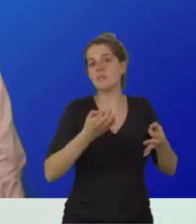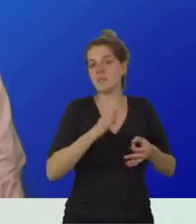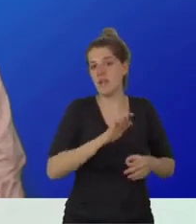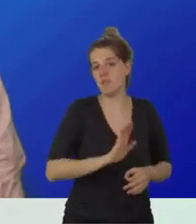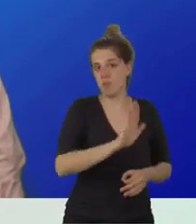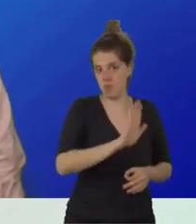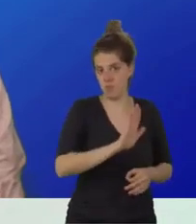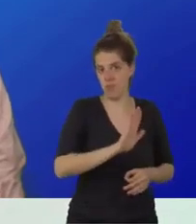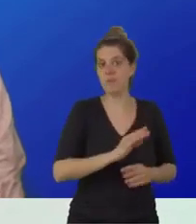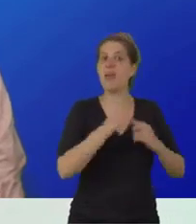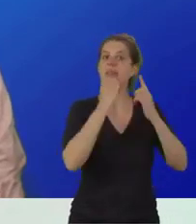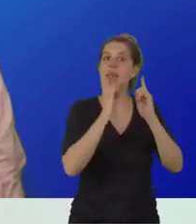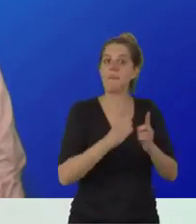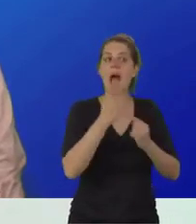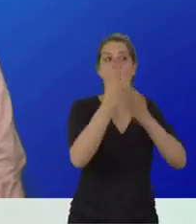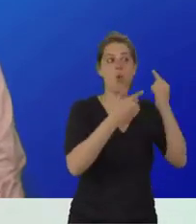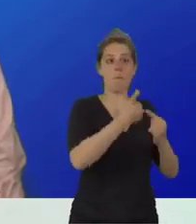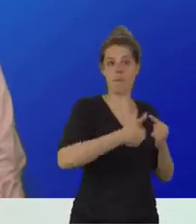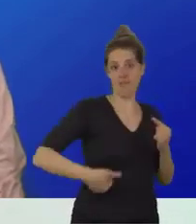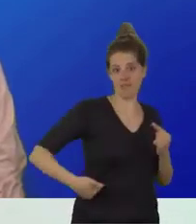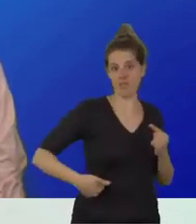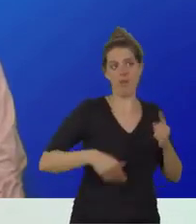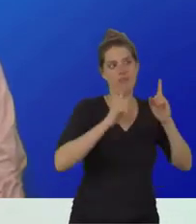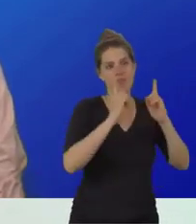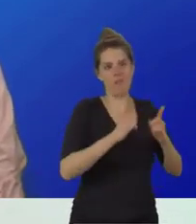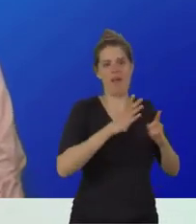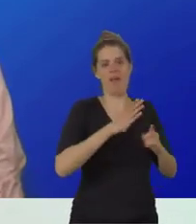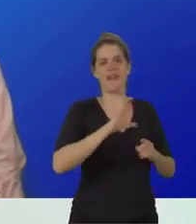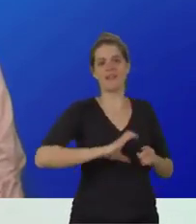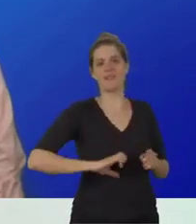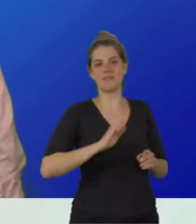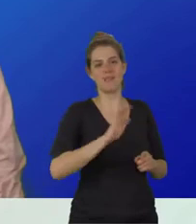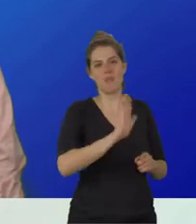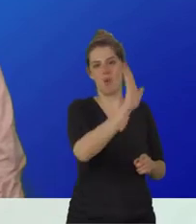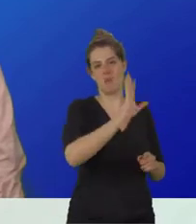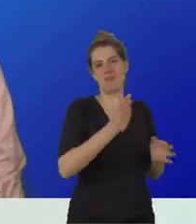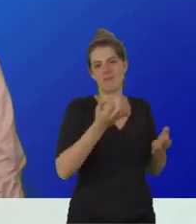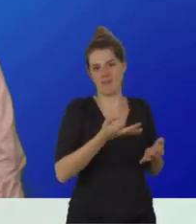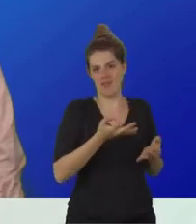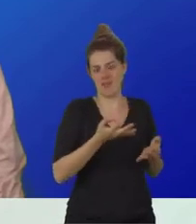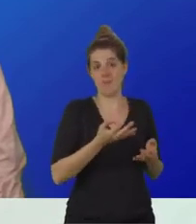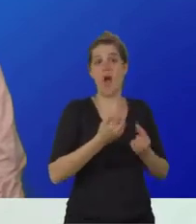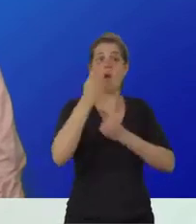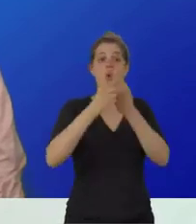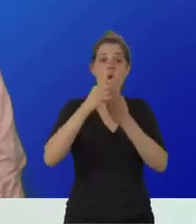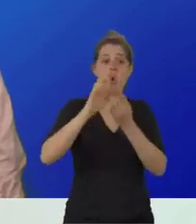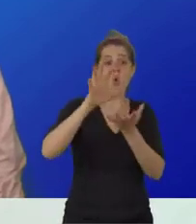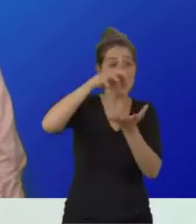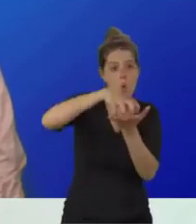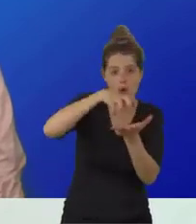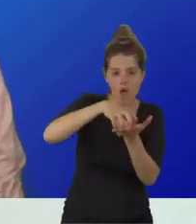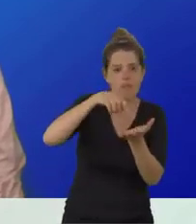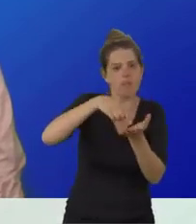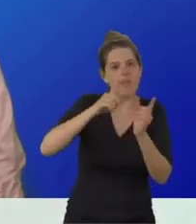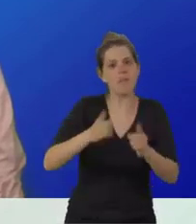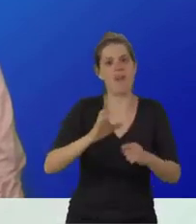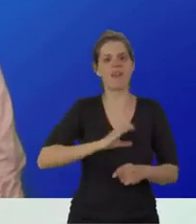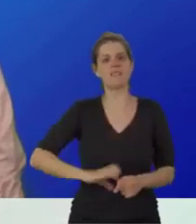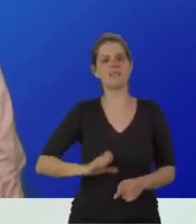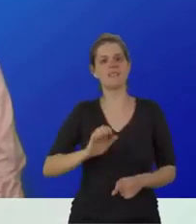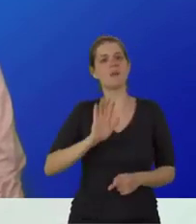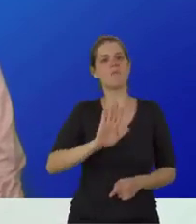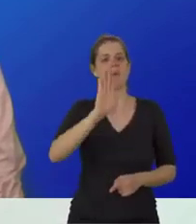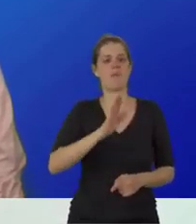tienen características especiales. Tenemos algunos maestros que tienen características especiales. Tenemos lugares que tienen